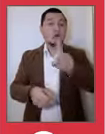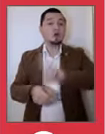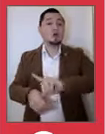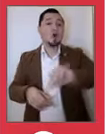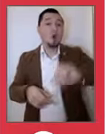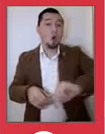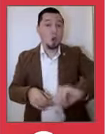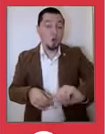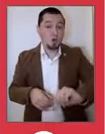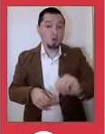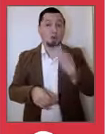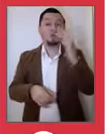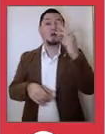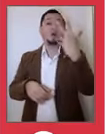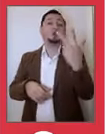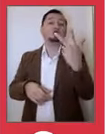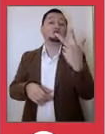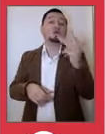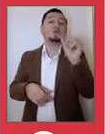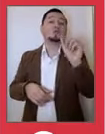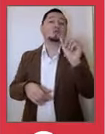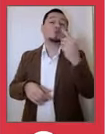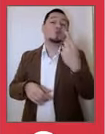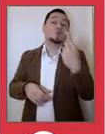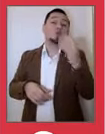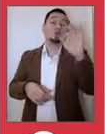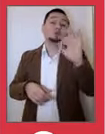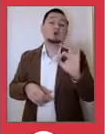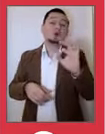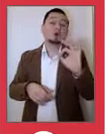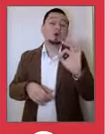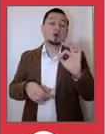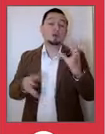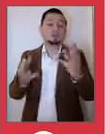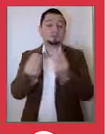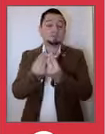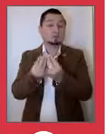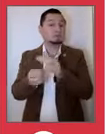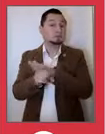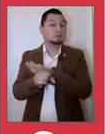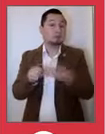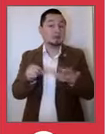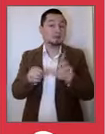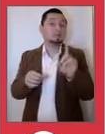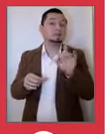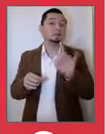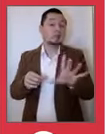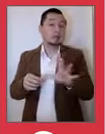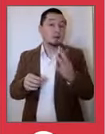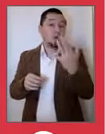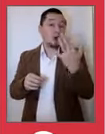hoy 58.1 por ciento de ocupación hospitalaria y digo